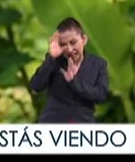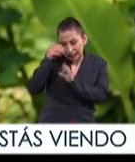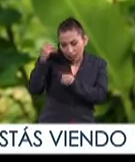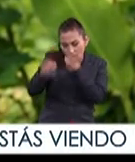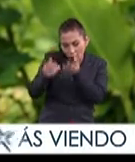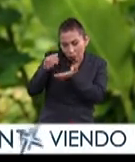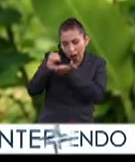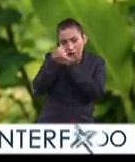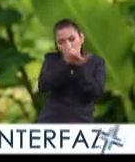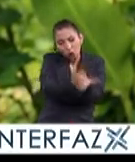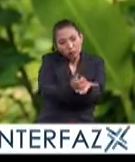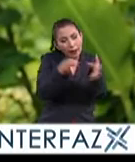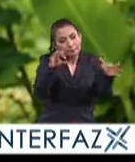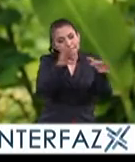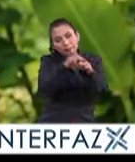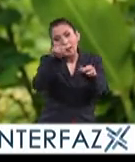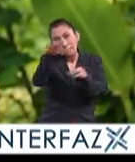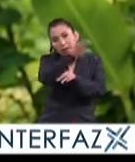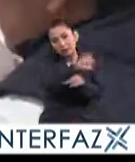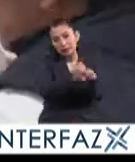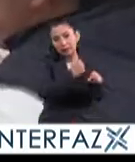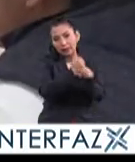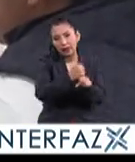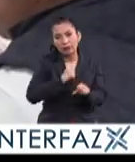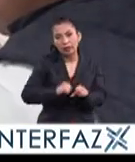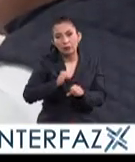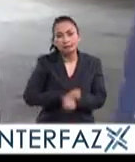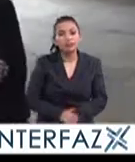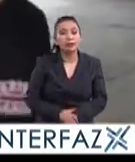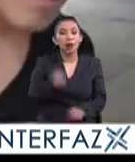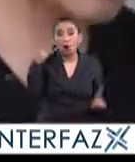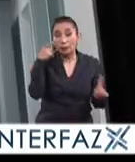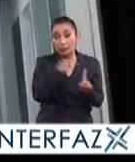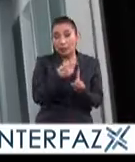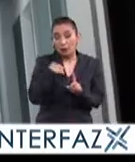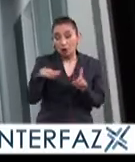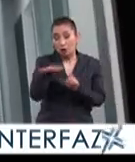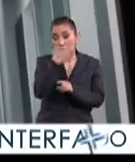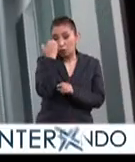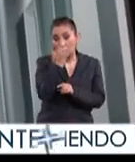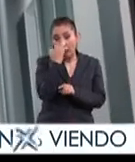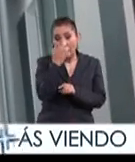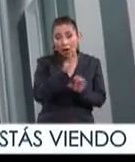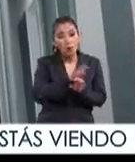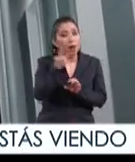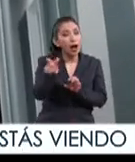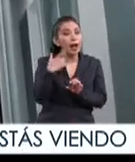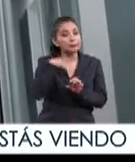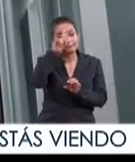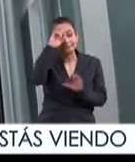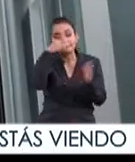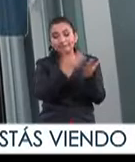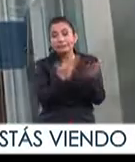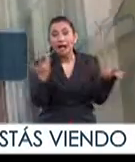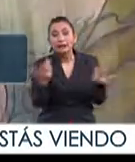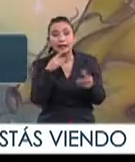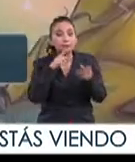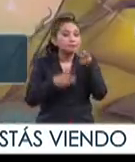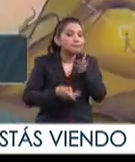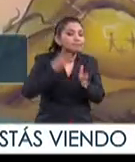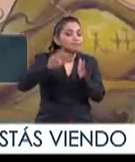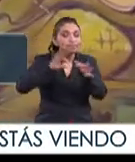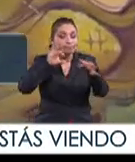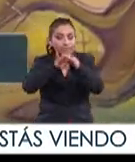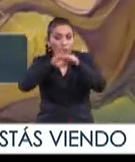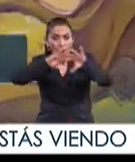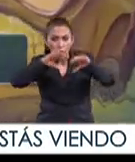científicos puedan converger en estas prácticas. Entre los objetivos de este espacio académico está la propuesta de crear un diálogo